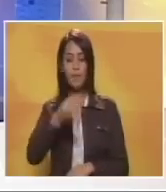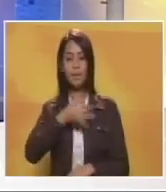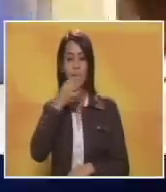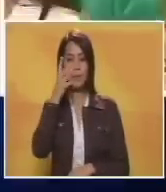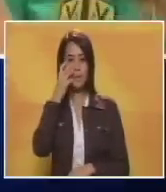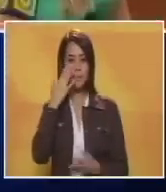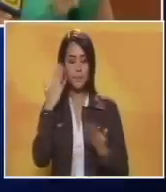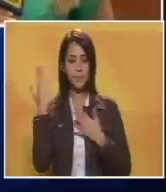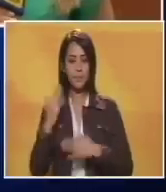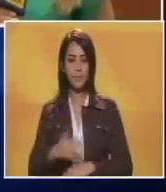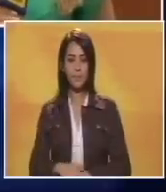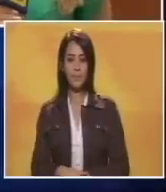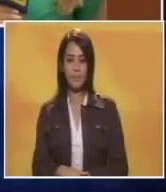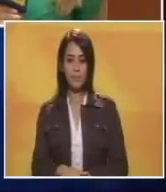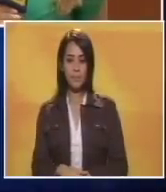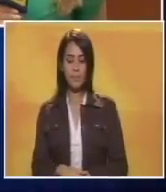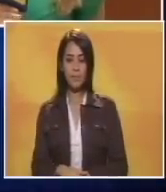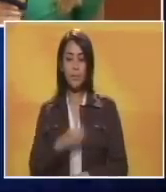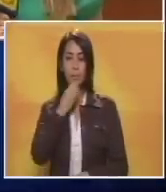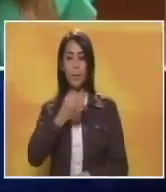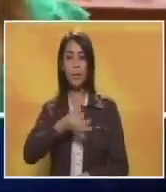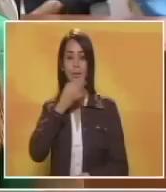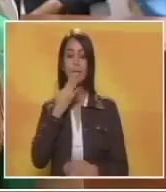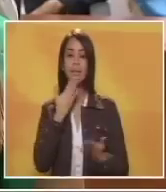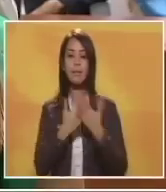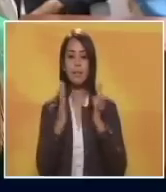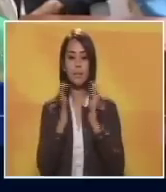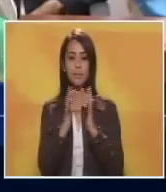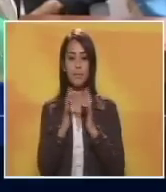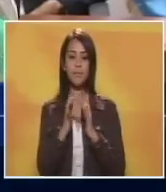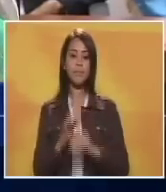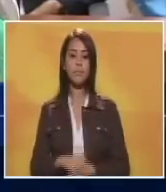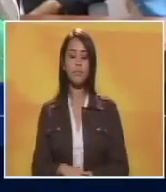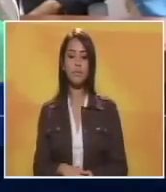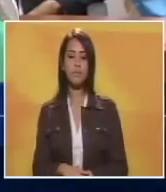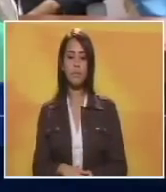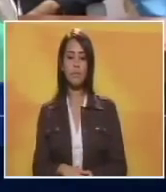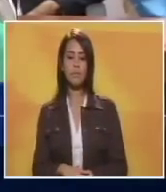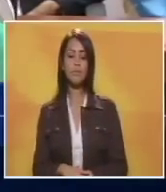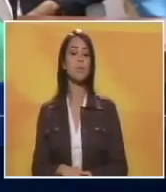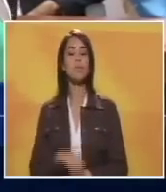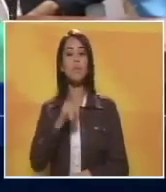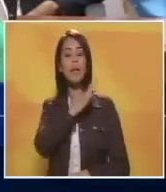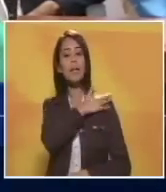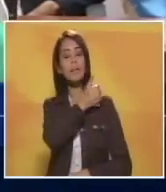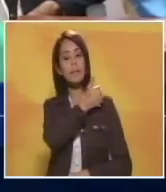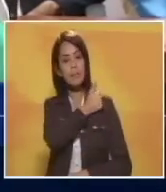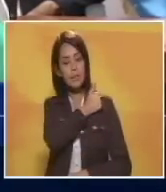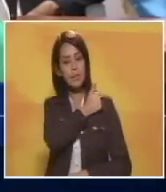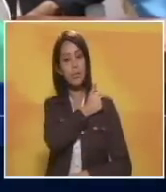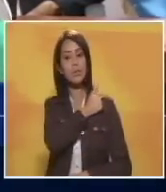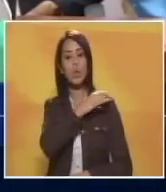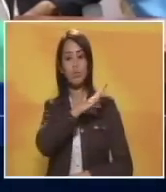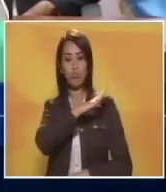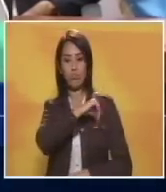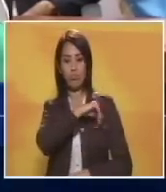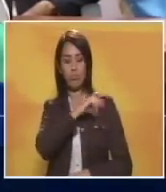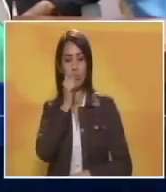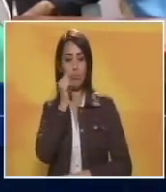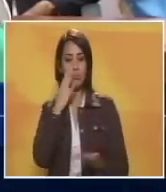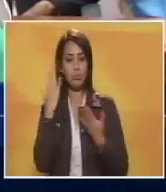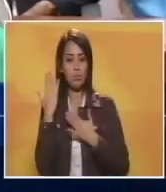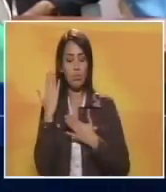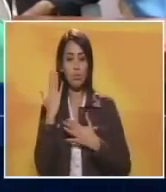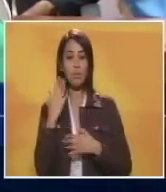Diana. Muy buenas tardes, gracias por el contacto. Efectivamente, el comisario Douglas Rico, jefe del CICPC, señala que en el